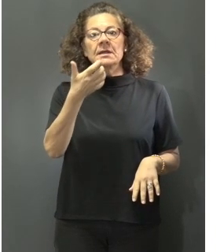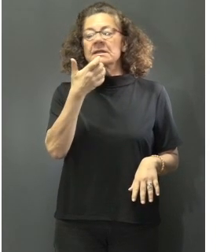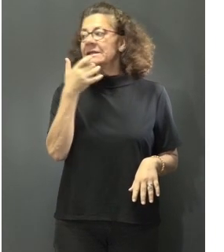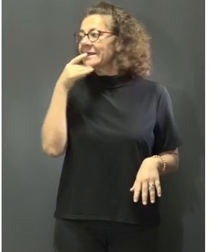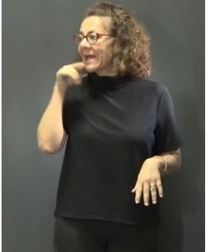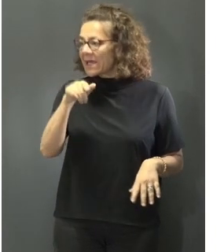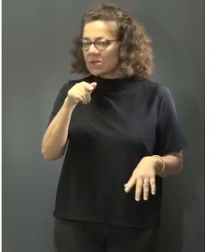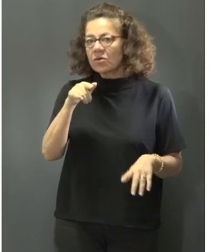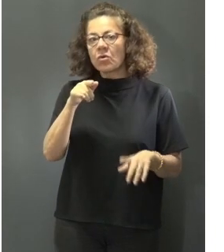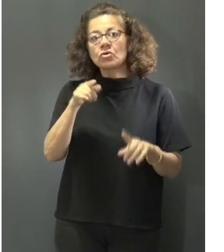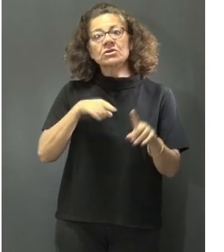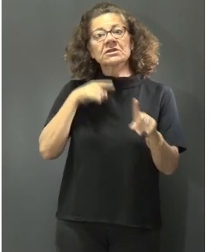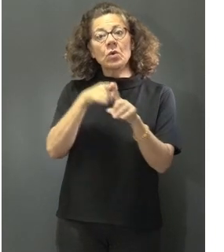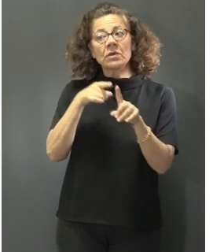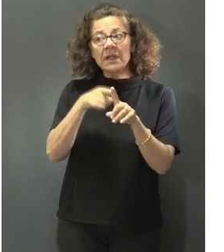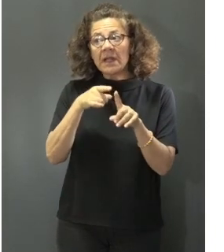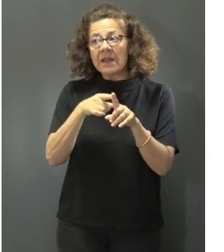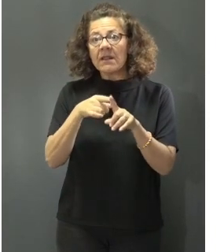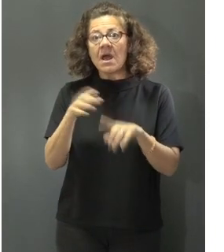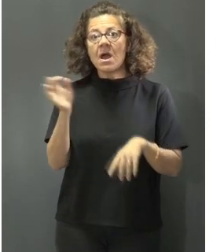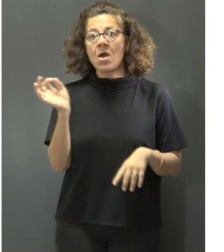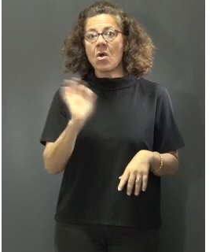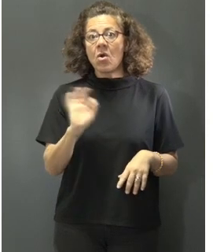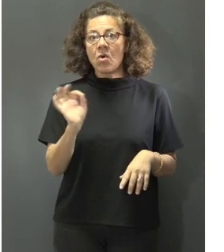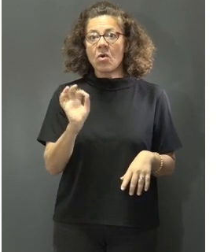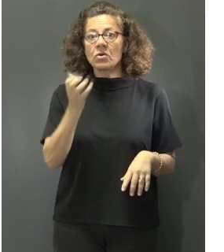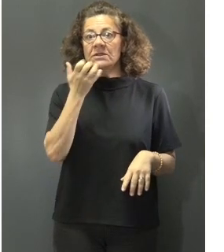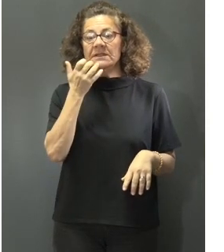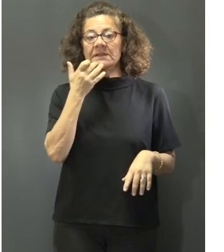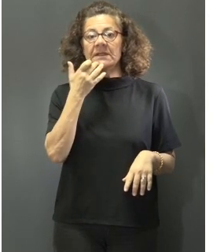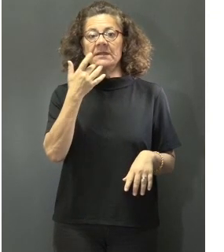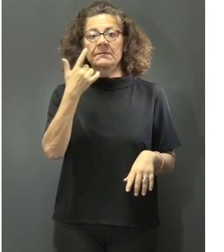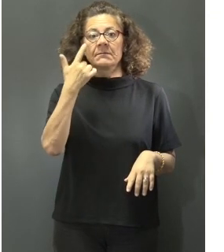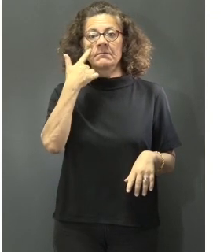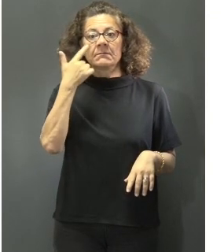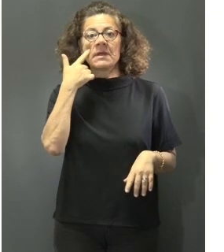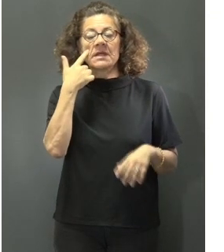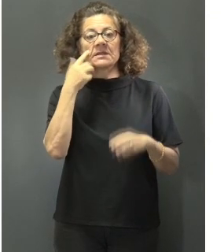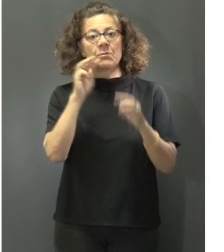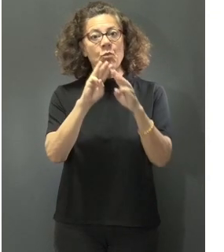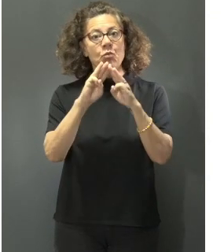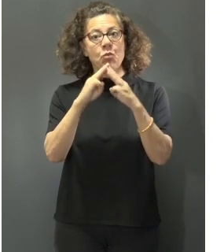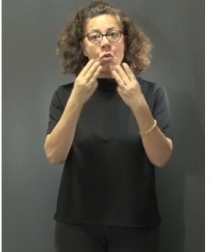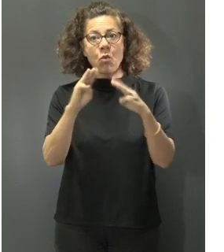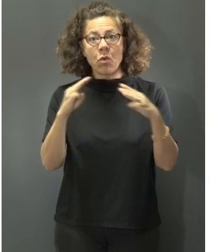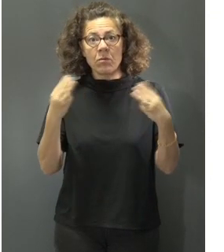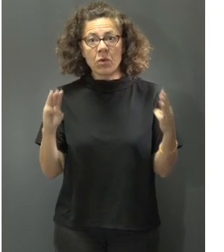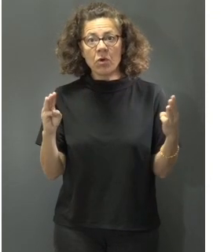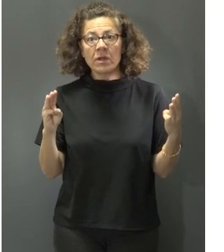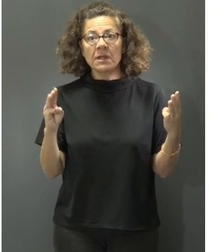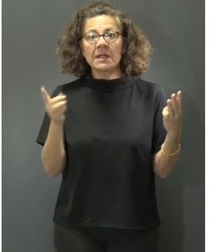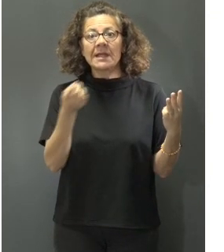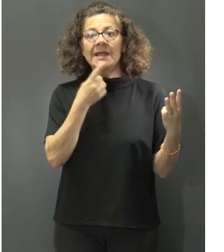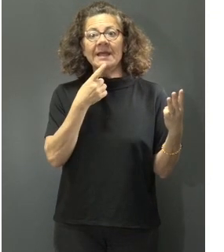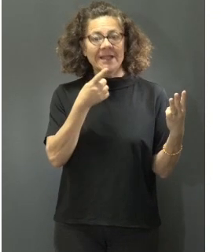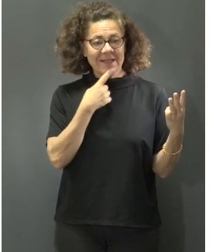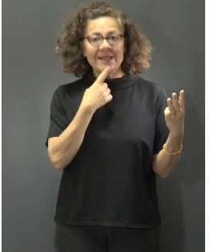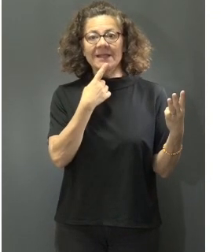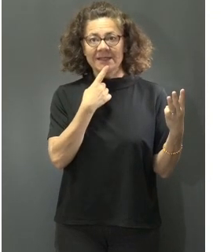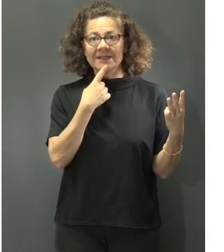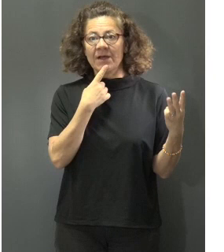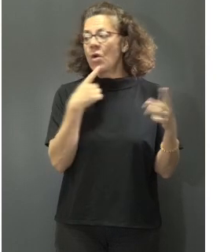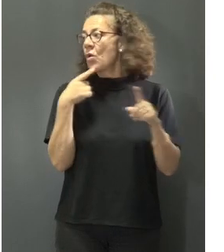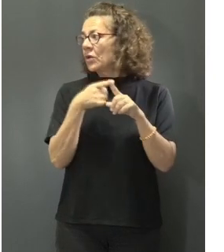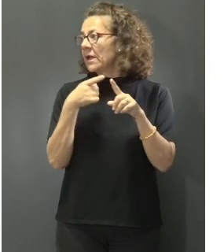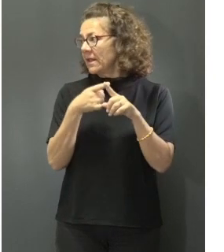luego eso se aplica. Es decir, si luego cuando tú ves presentaciones de PowerPoint dices, no se aplican,